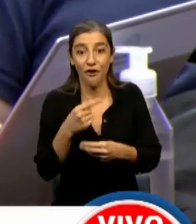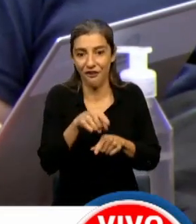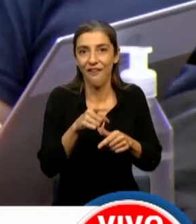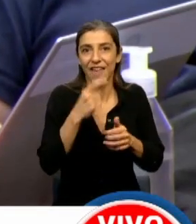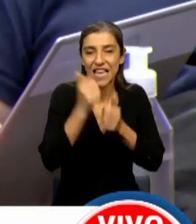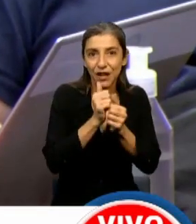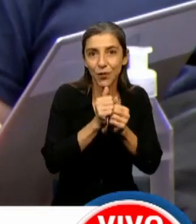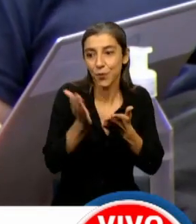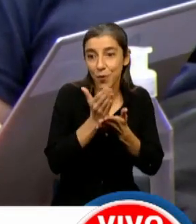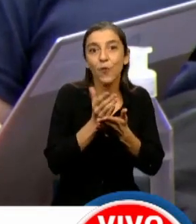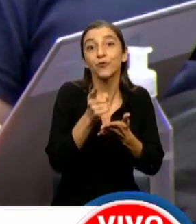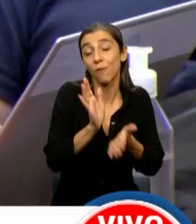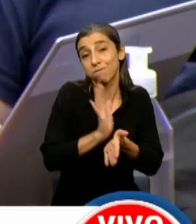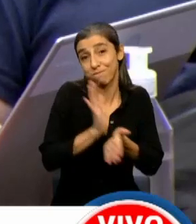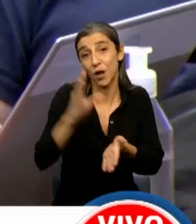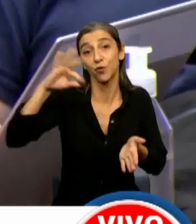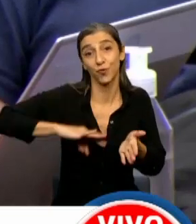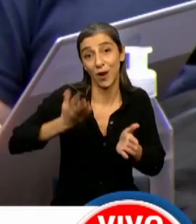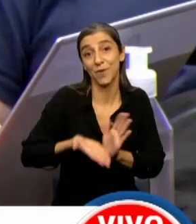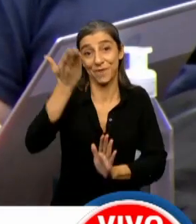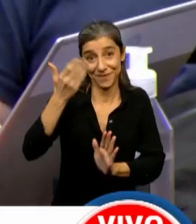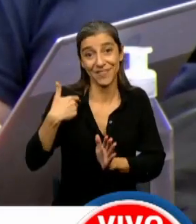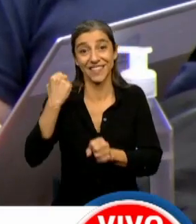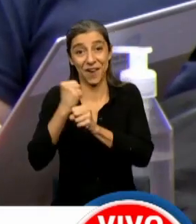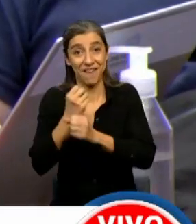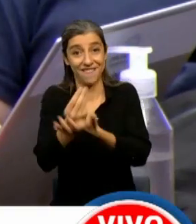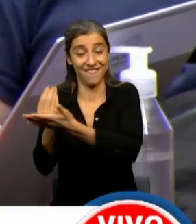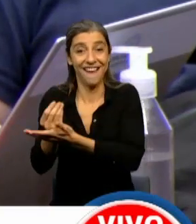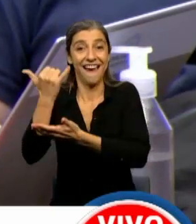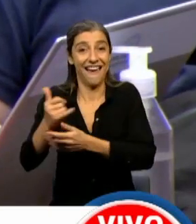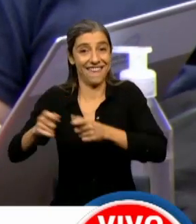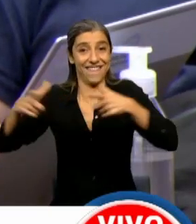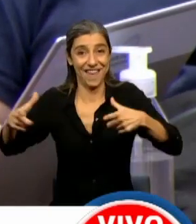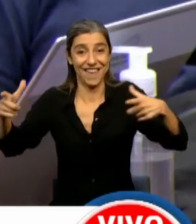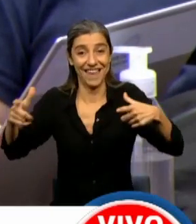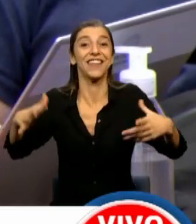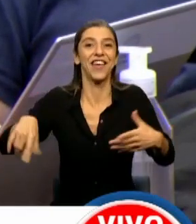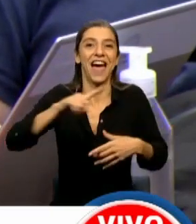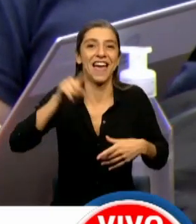trabajo, mejores salarios, más bienestar para nuestro pueblo.